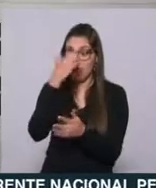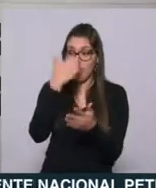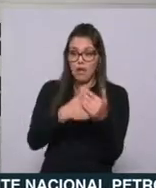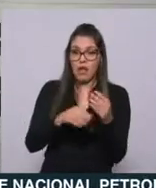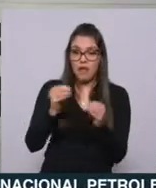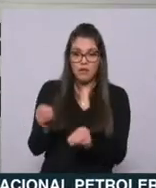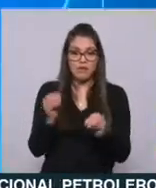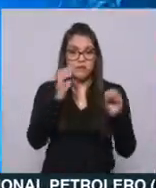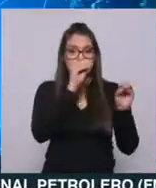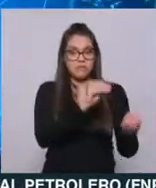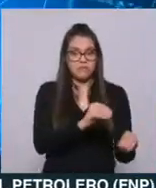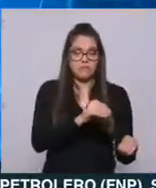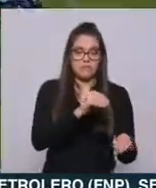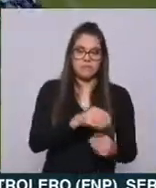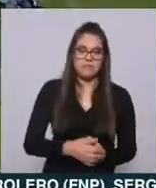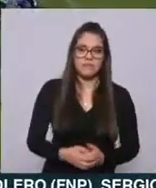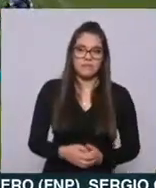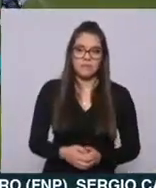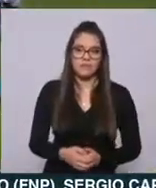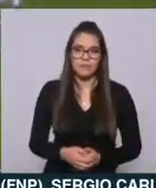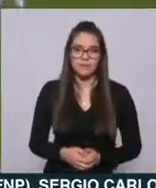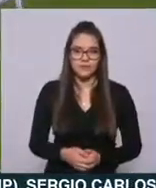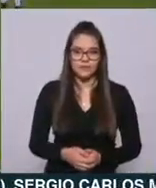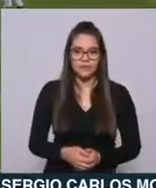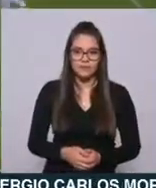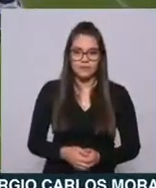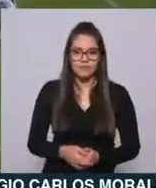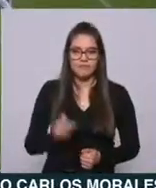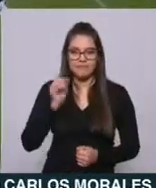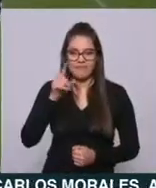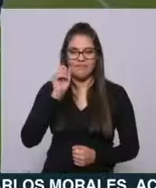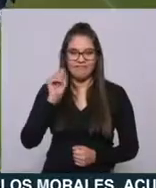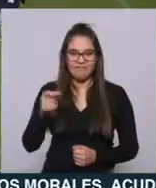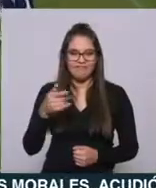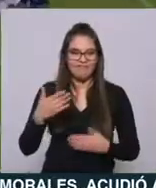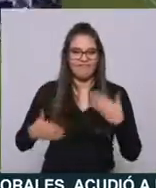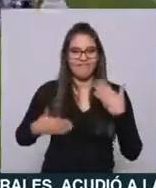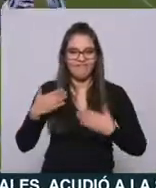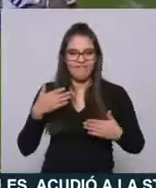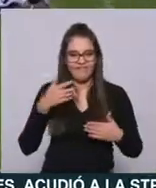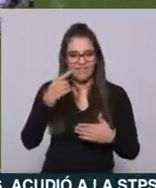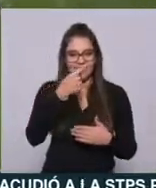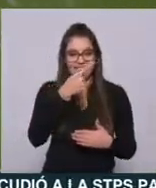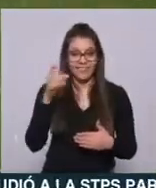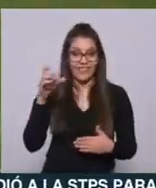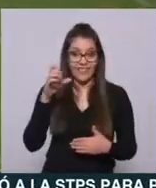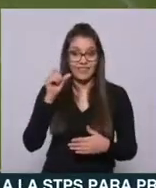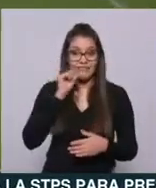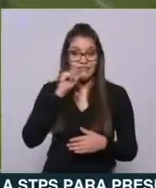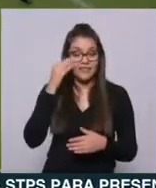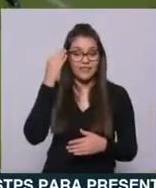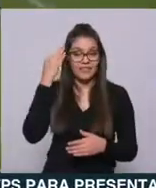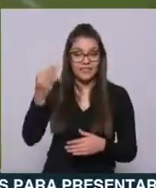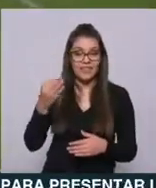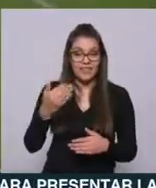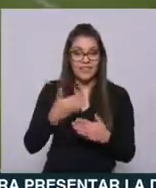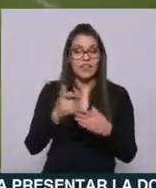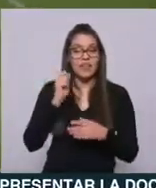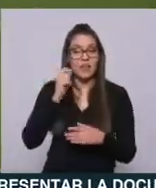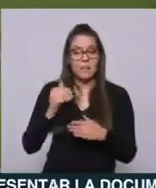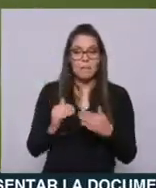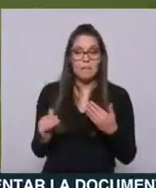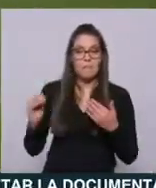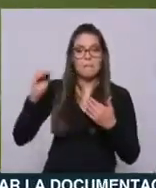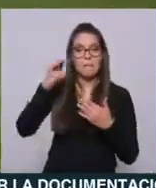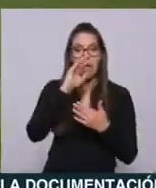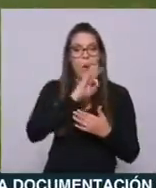de la MLS. Como parte de la celebración de la temporada 100 de la NFL, el Salón de la Fama aumentará el número de